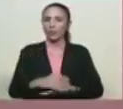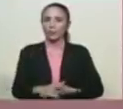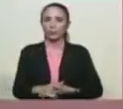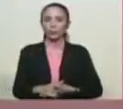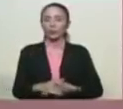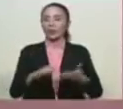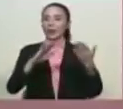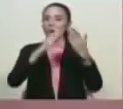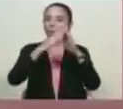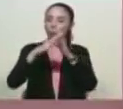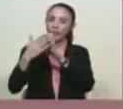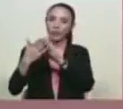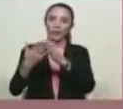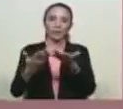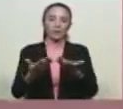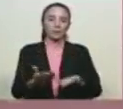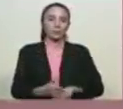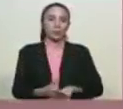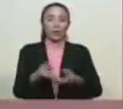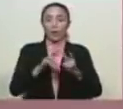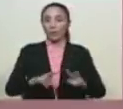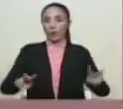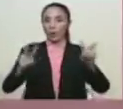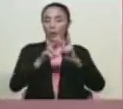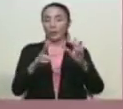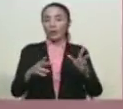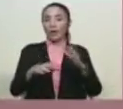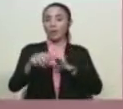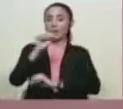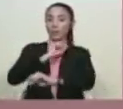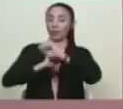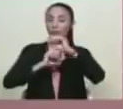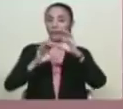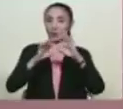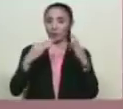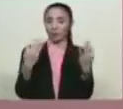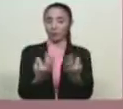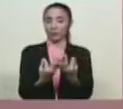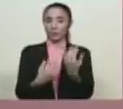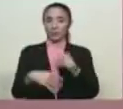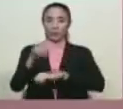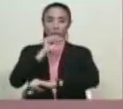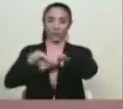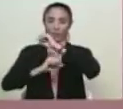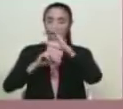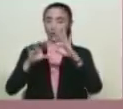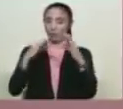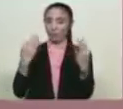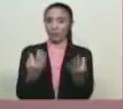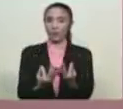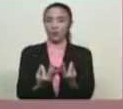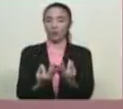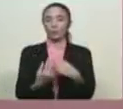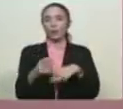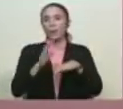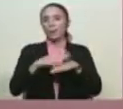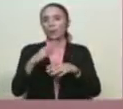de la comunidad, los valores de la defensa de la familia, sí, la familia, como